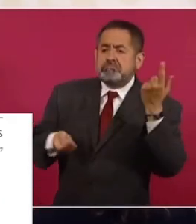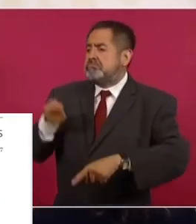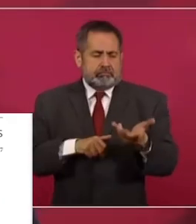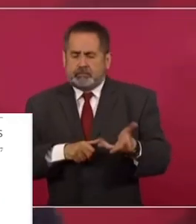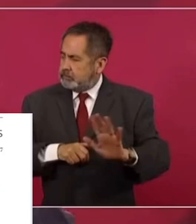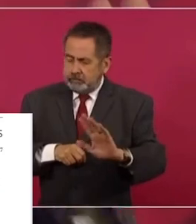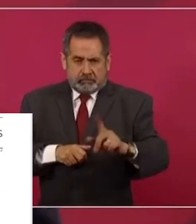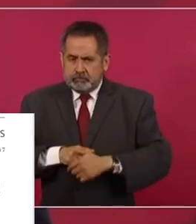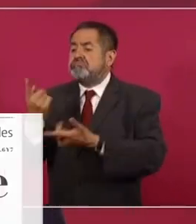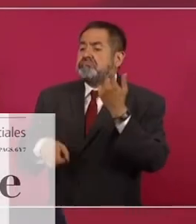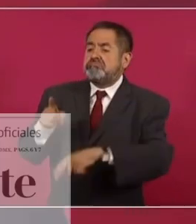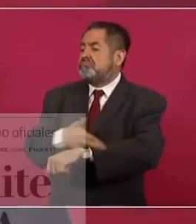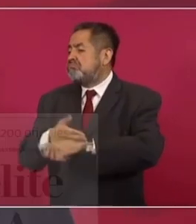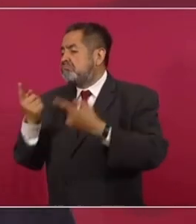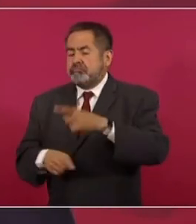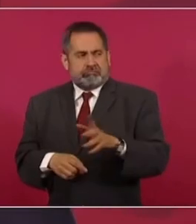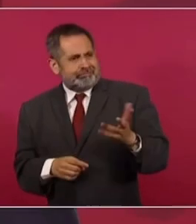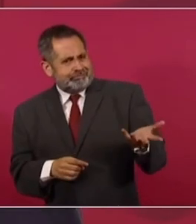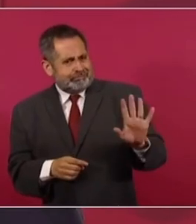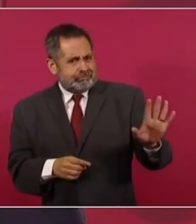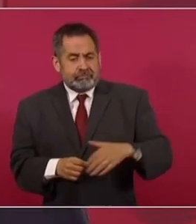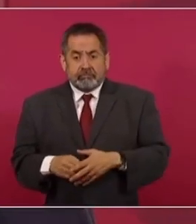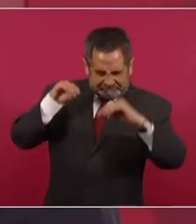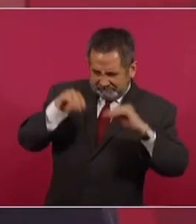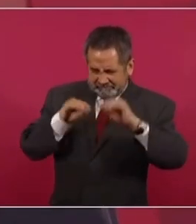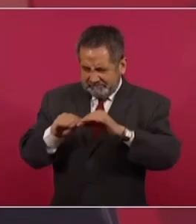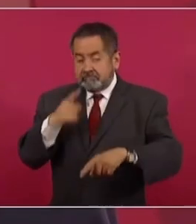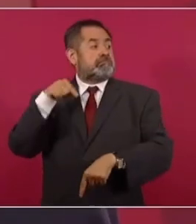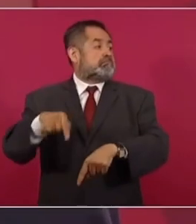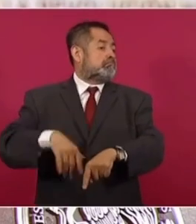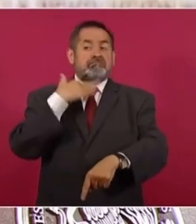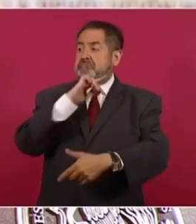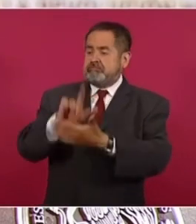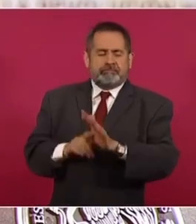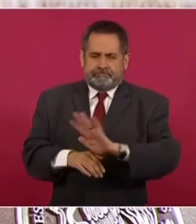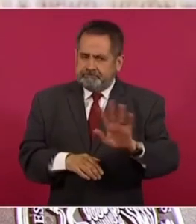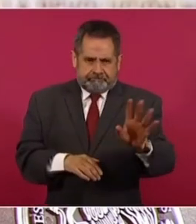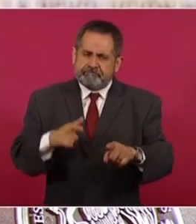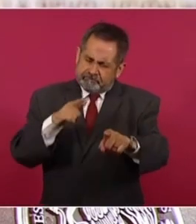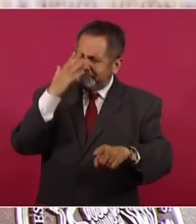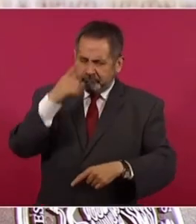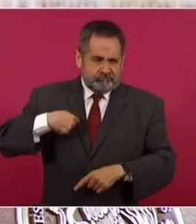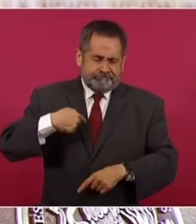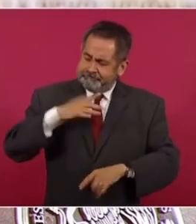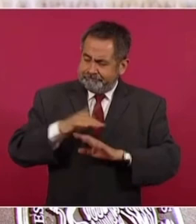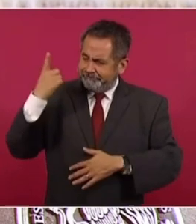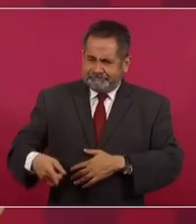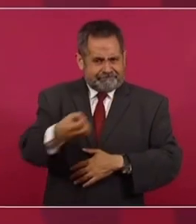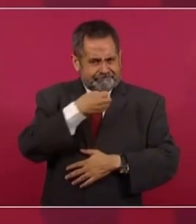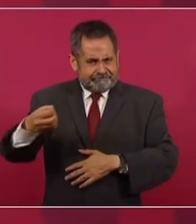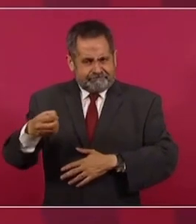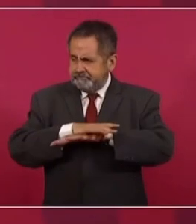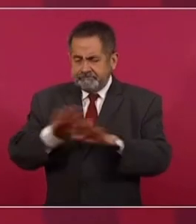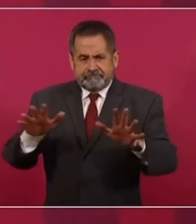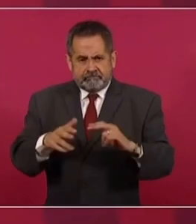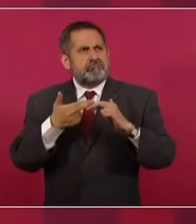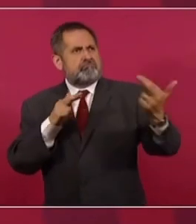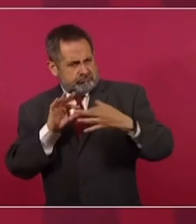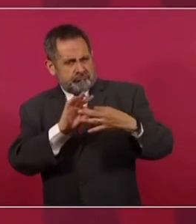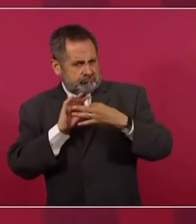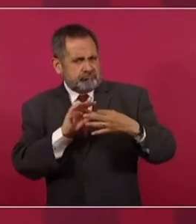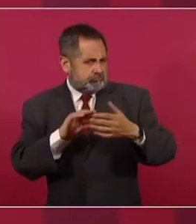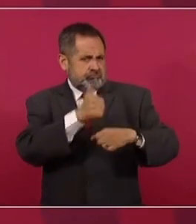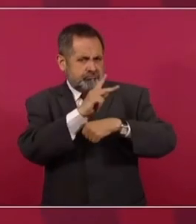mandaban, hacían lo que querían, incluso fabricaban delitos. Entonces ya saben ustedes que se puso orden y se tiene una relación de